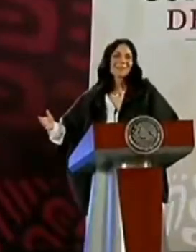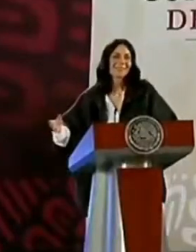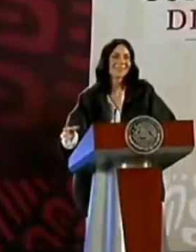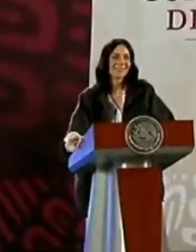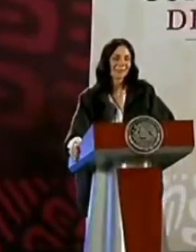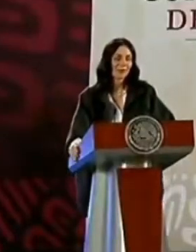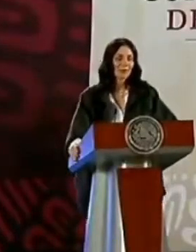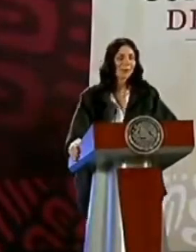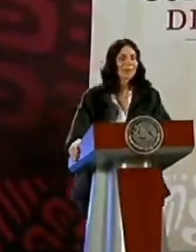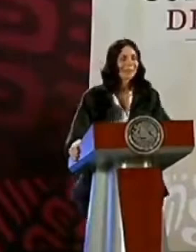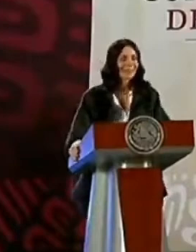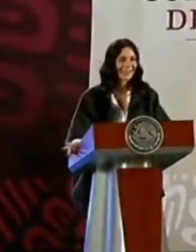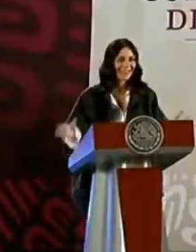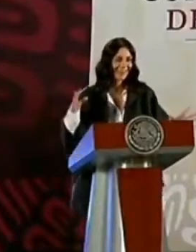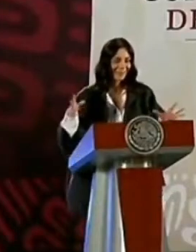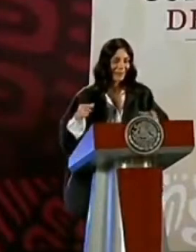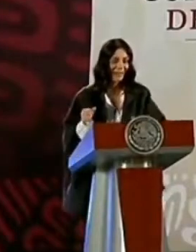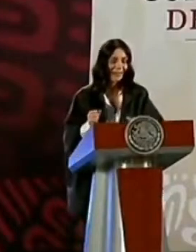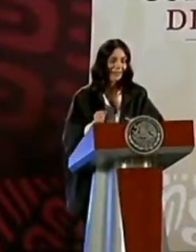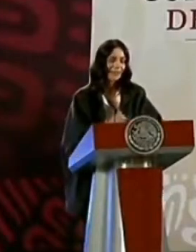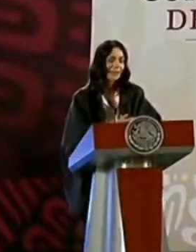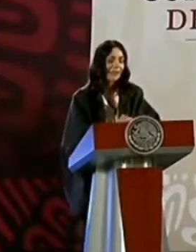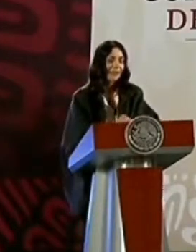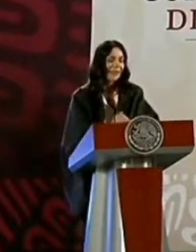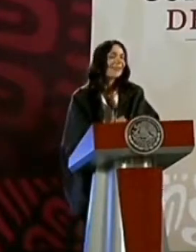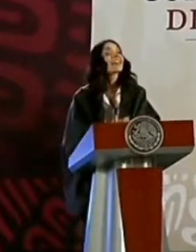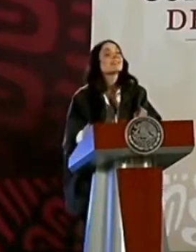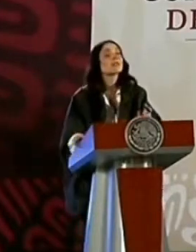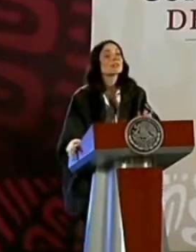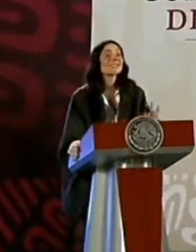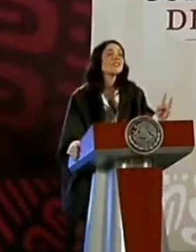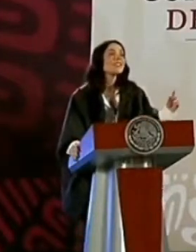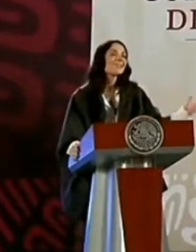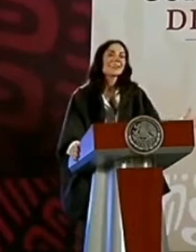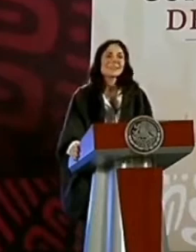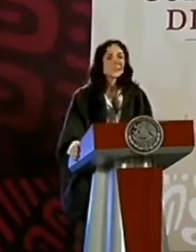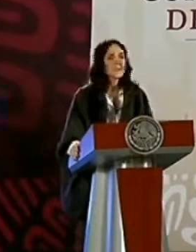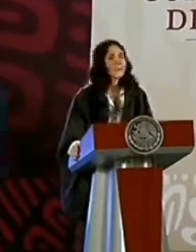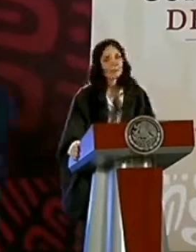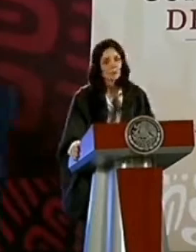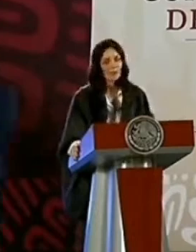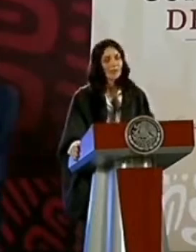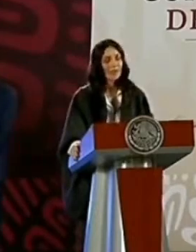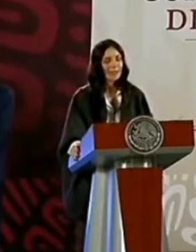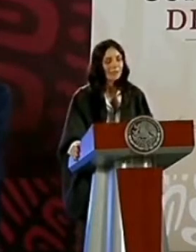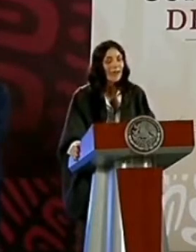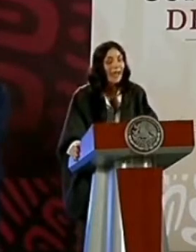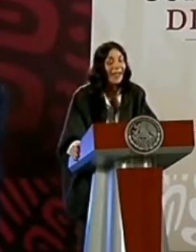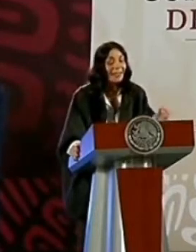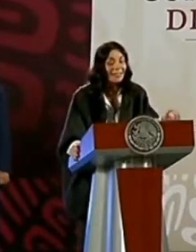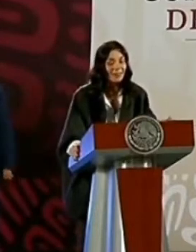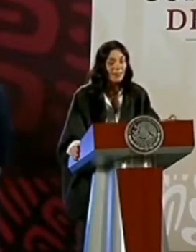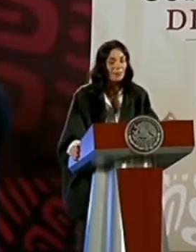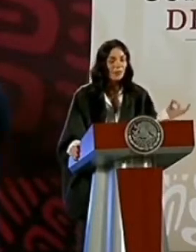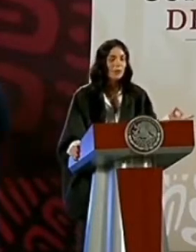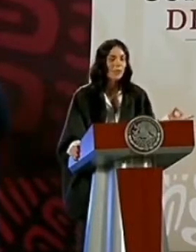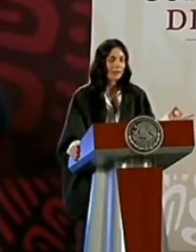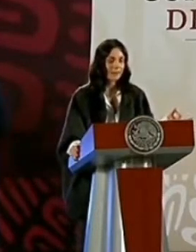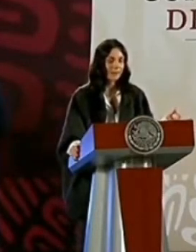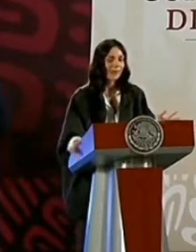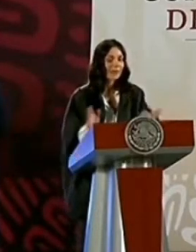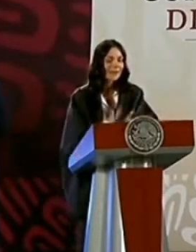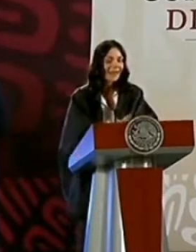más, con sus piñitas ahí en sus playeritas. Qué graciosas, Dios las hace y ellas se juntan, ¿no creen? Aquí las vemos